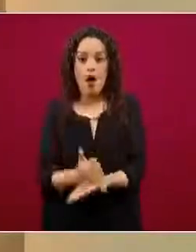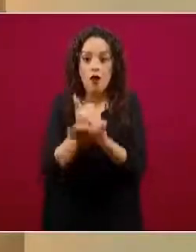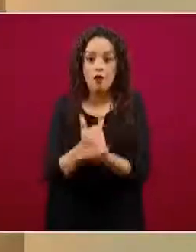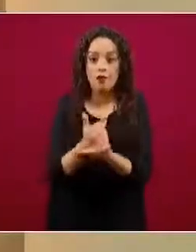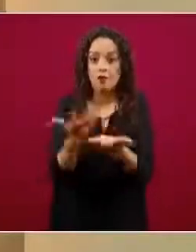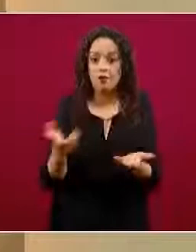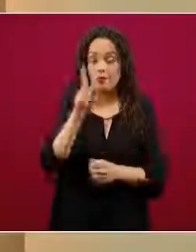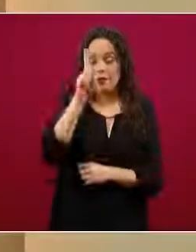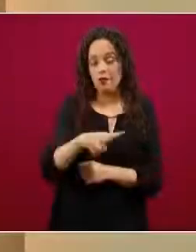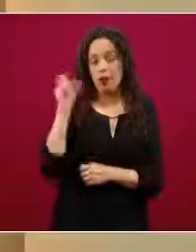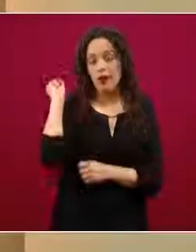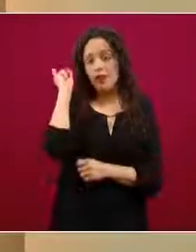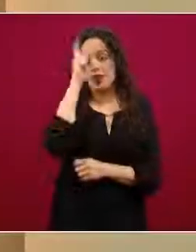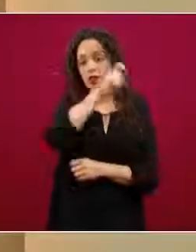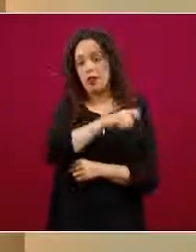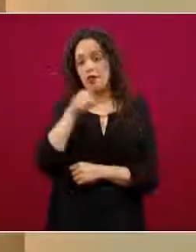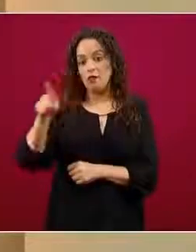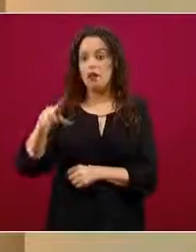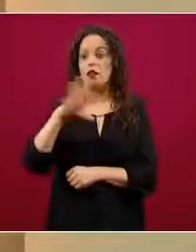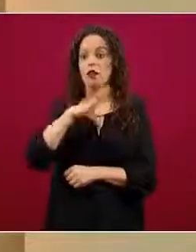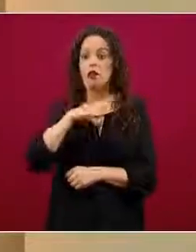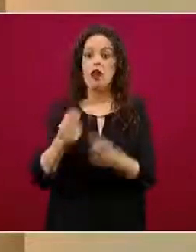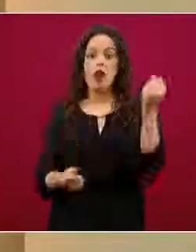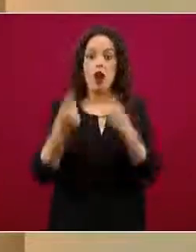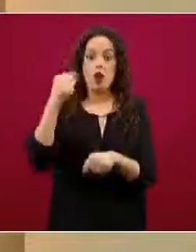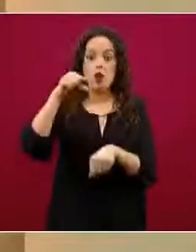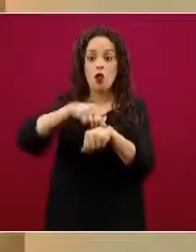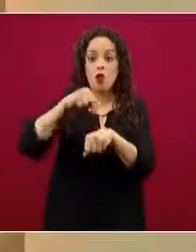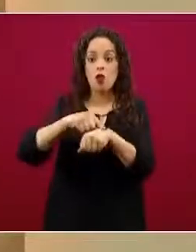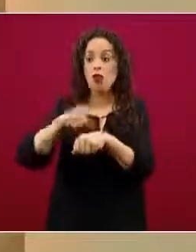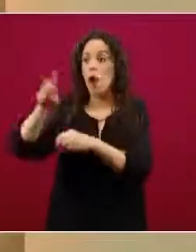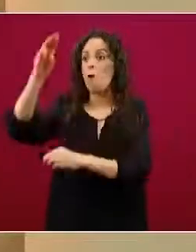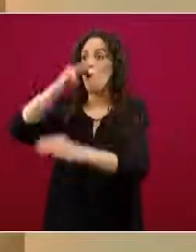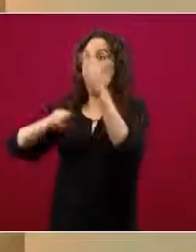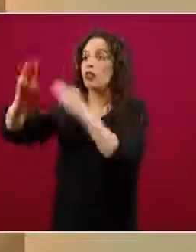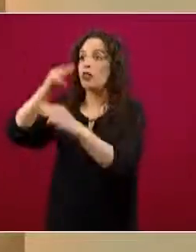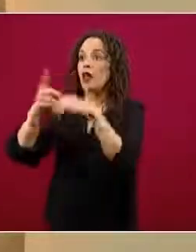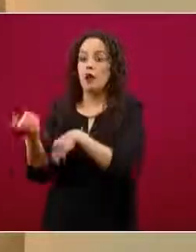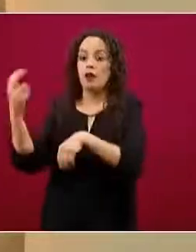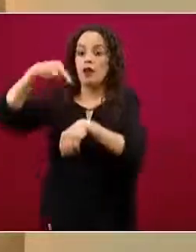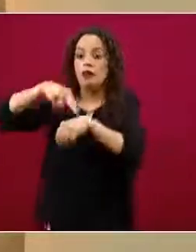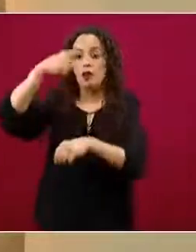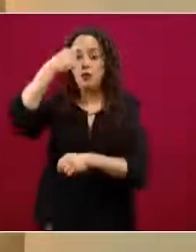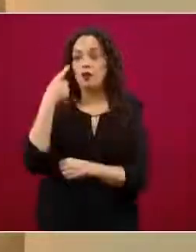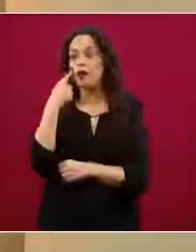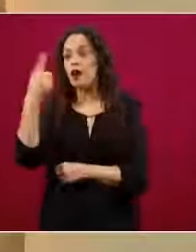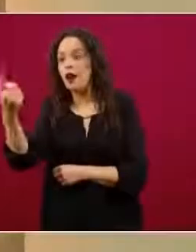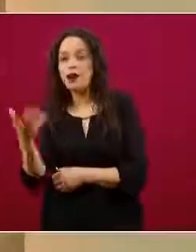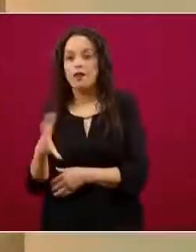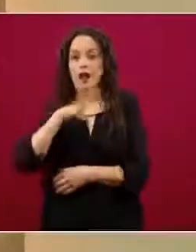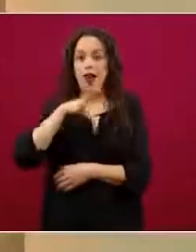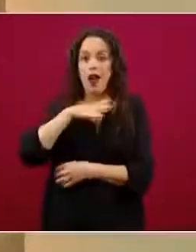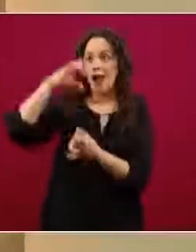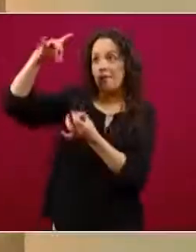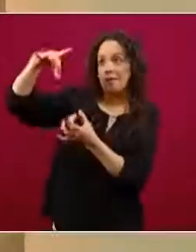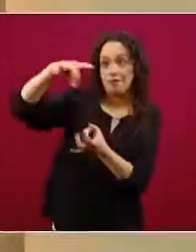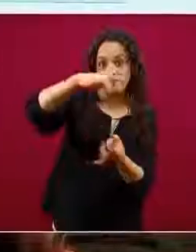Vaya, hay médicos que se suben al cerro y ya saben en qué parte toma la señal para poder mandarnos la información a determinada